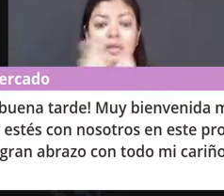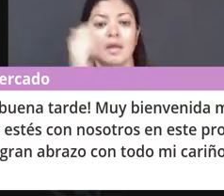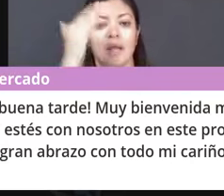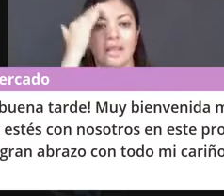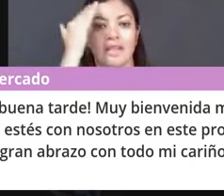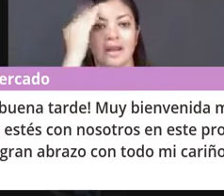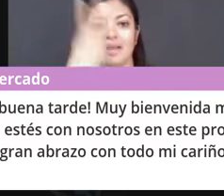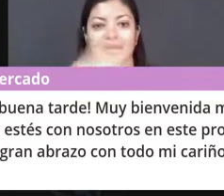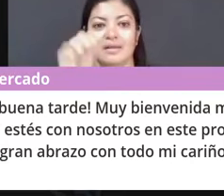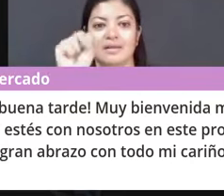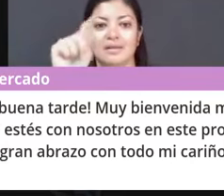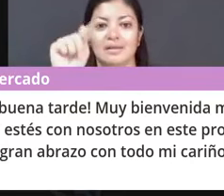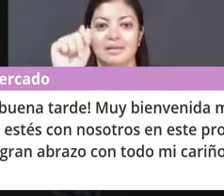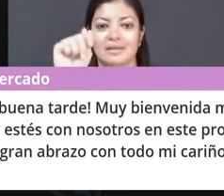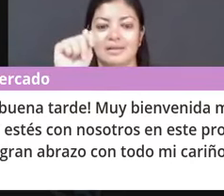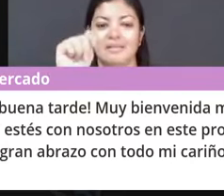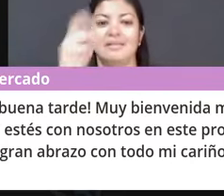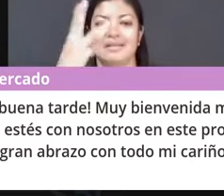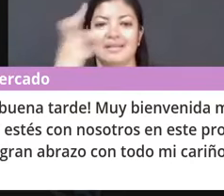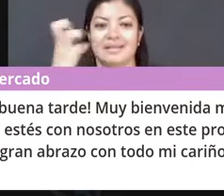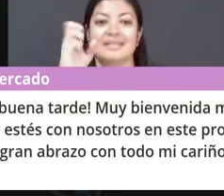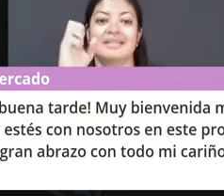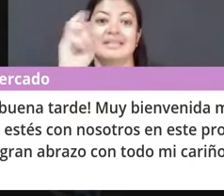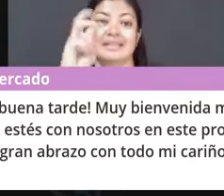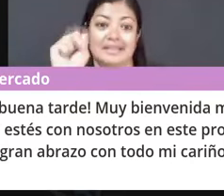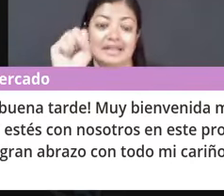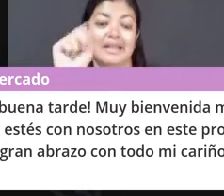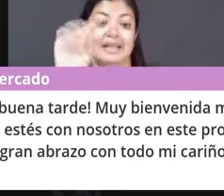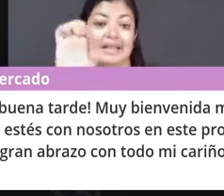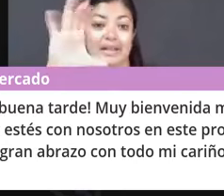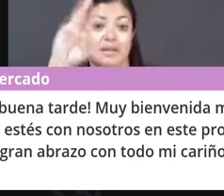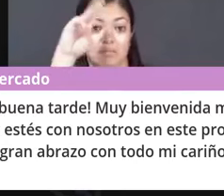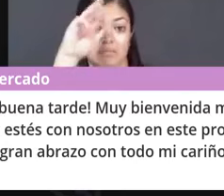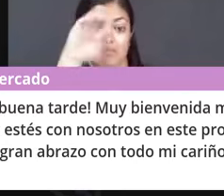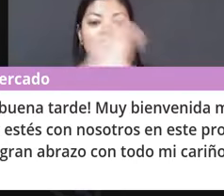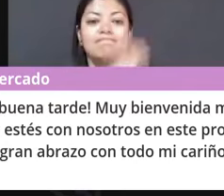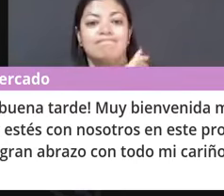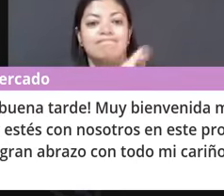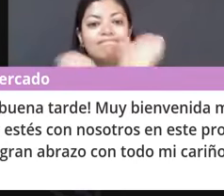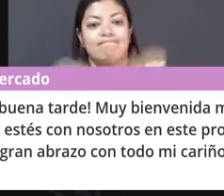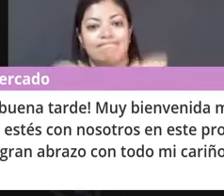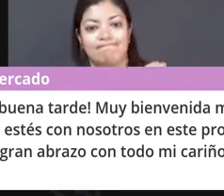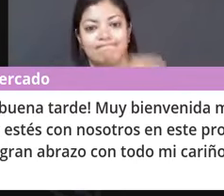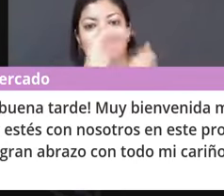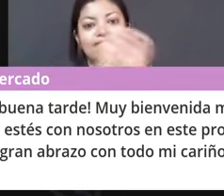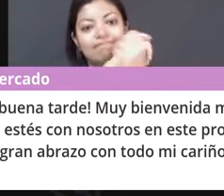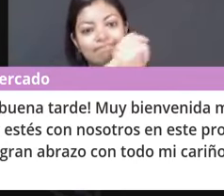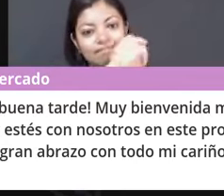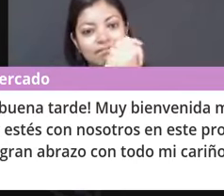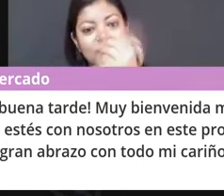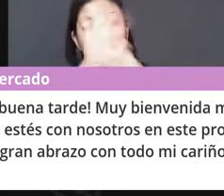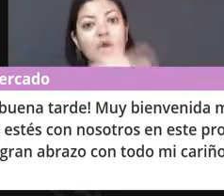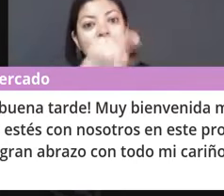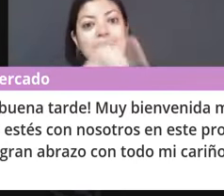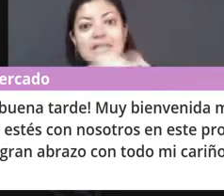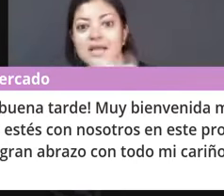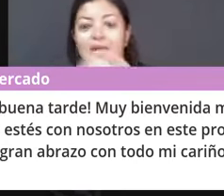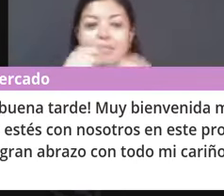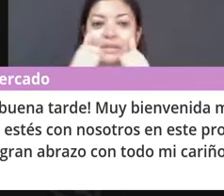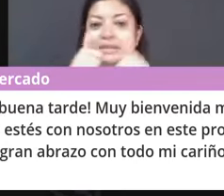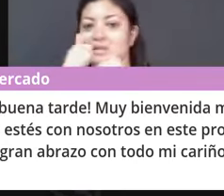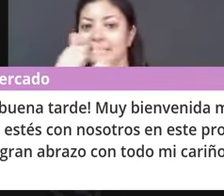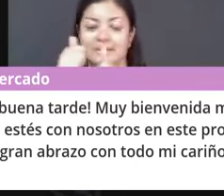360 del TEC de Monterrey. Magistrada, todo nuestro cariño, nuestra fuerza allá con usted y gracias porque se da tiempo para todo.